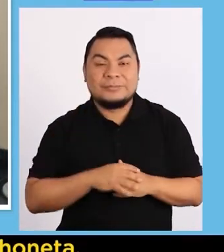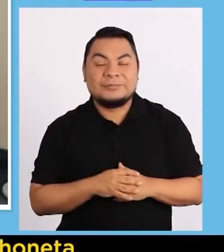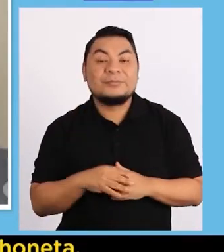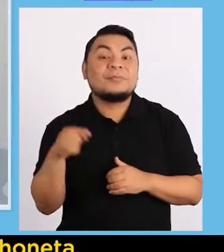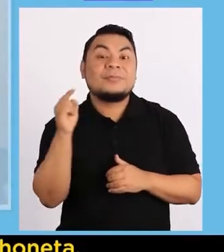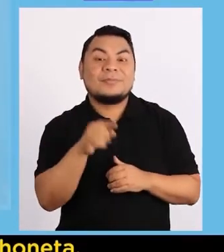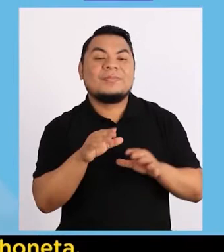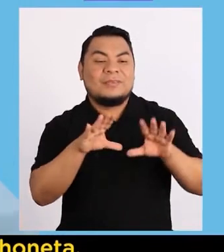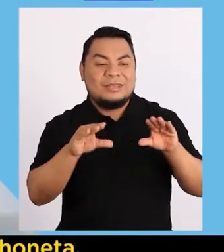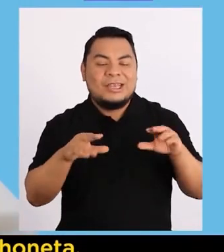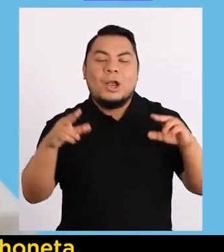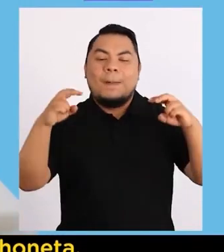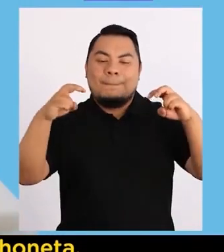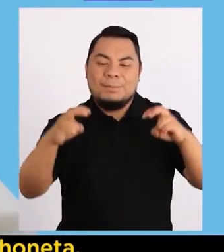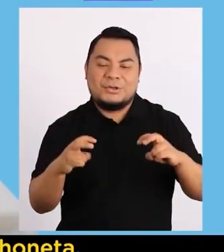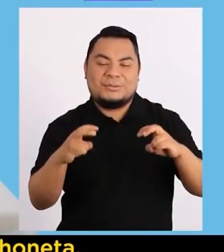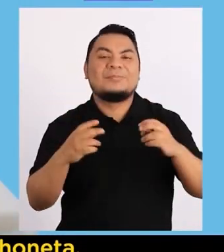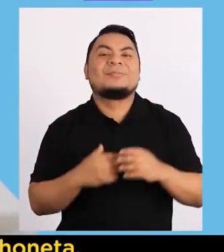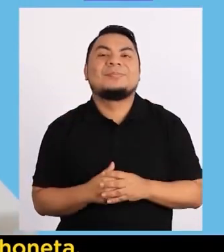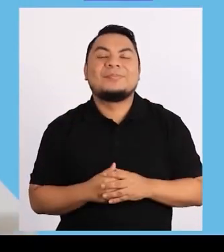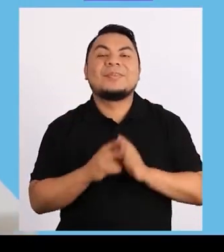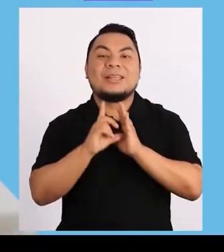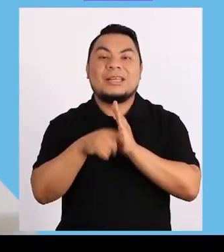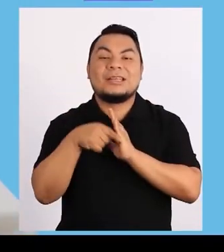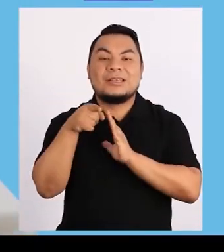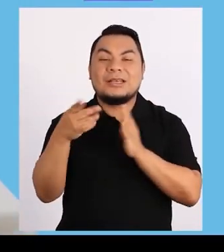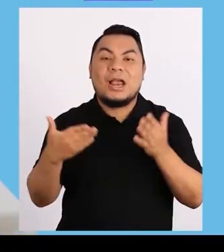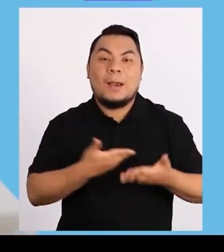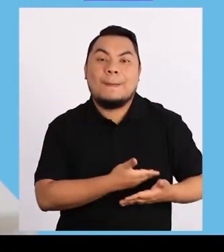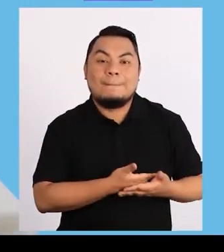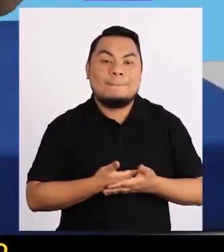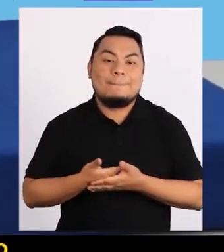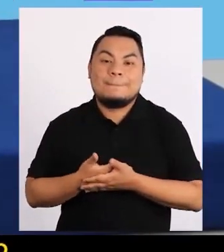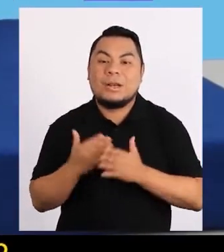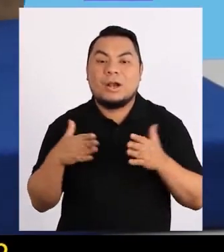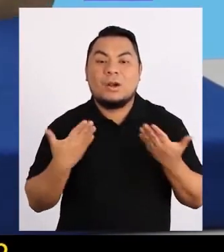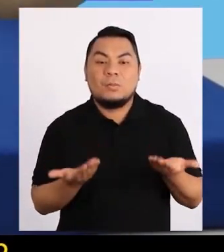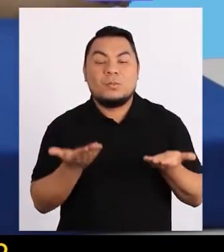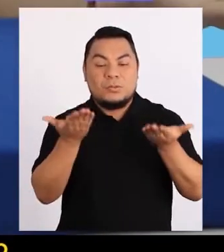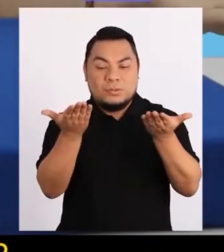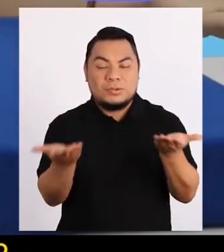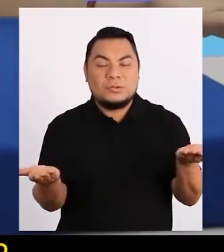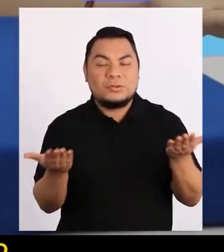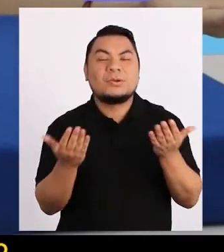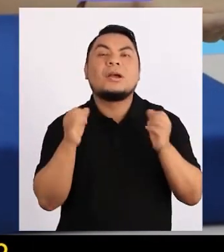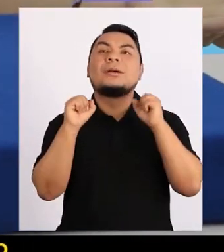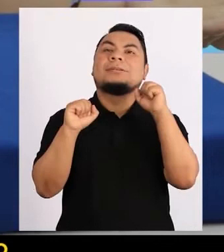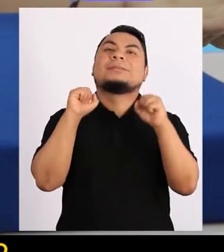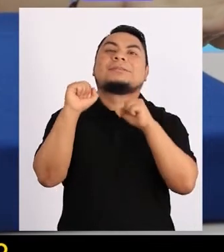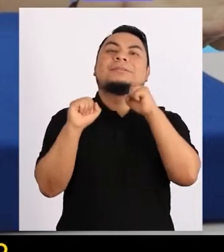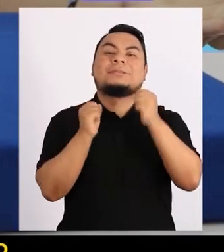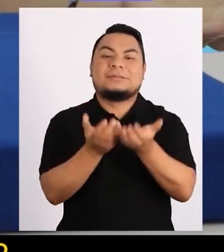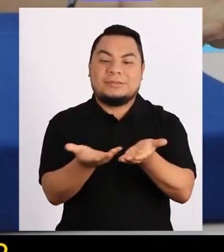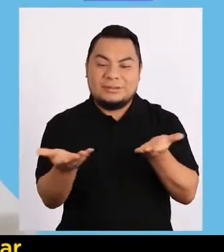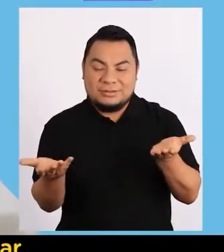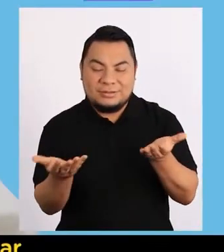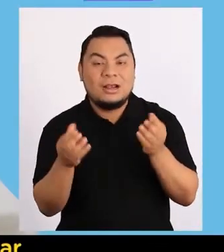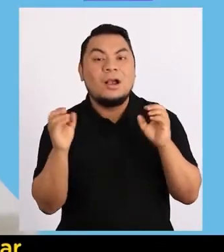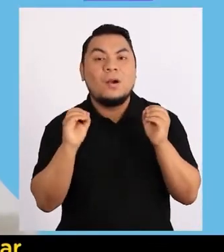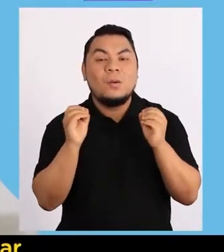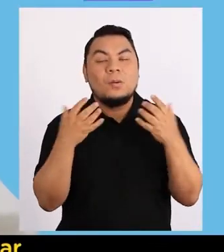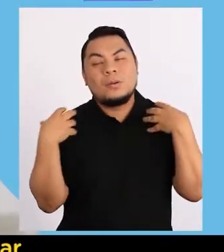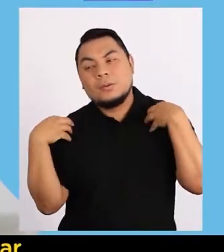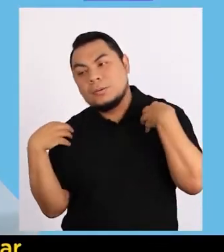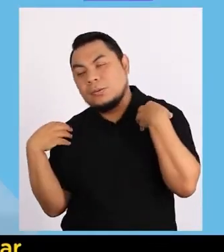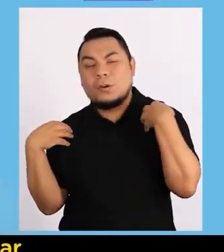Ubíquense cómodamente sobre la colchoneta. La o el bebé puede estar acostada o acostado,